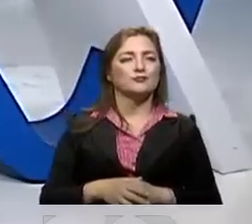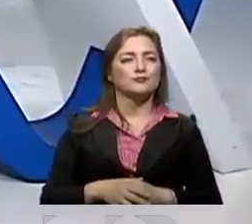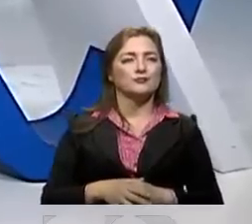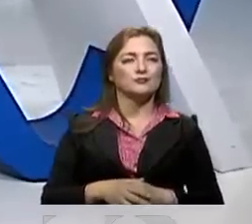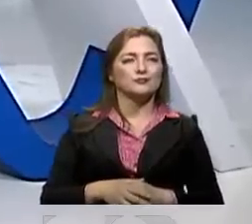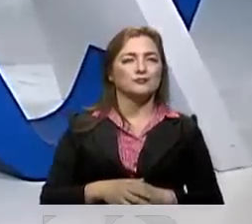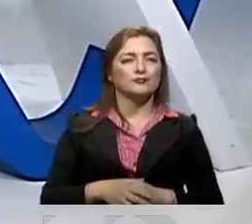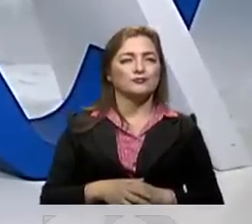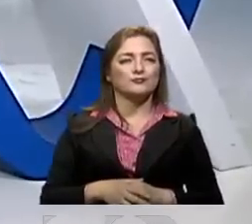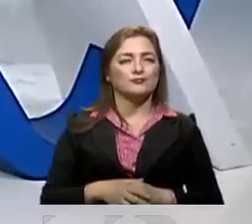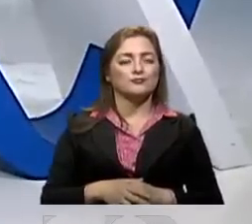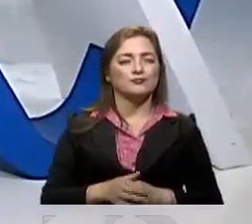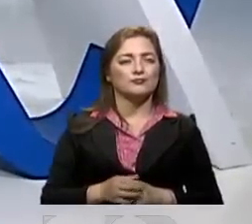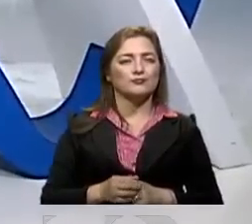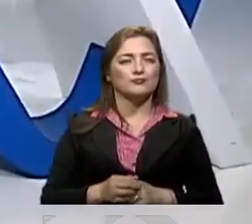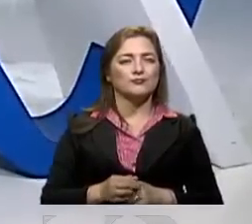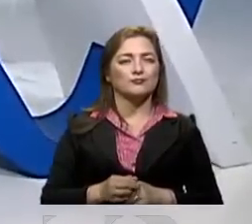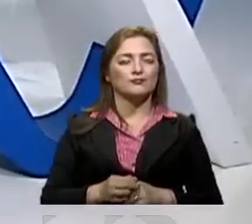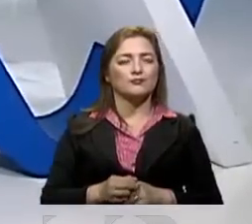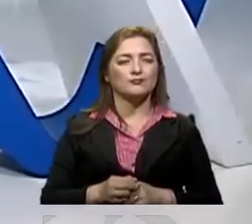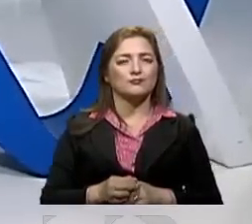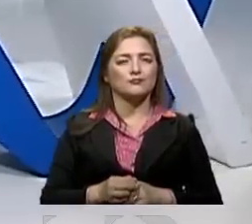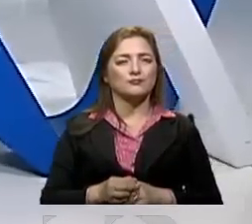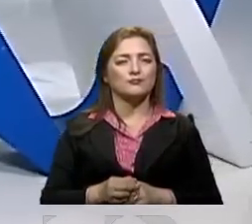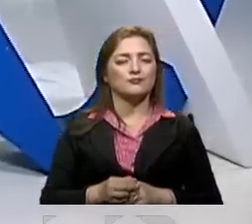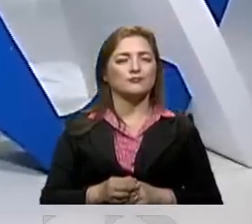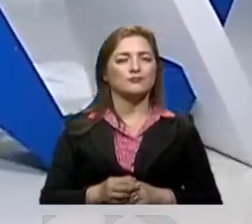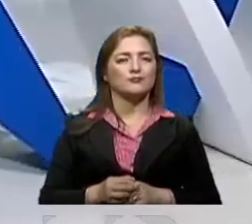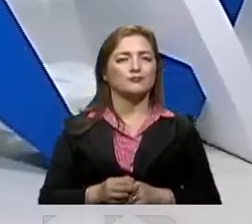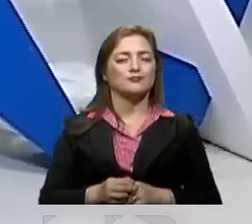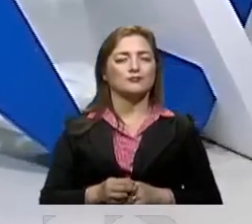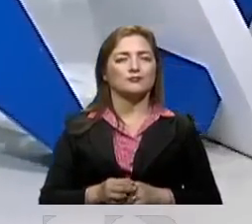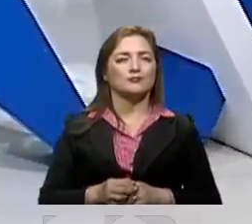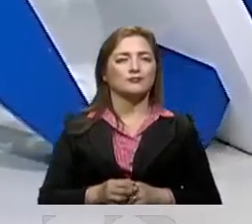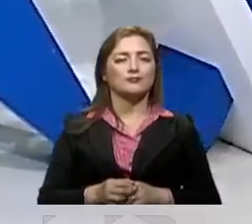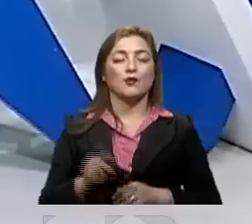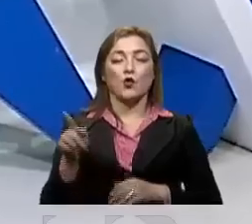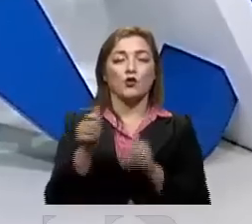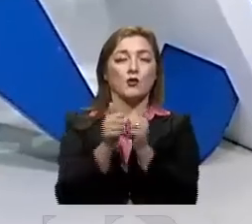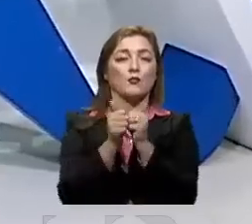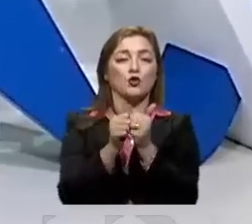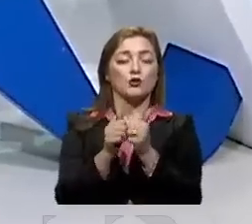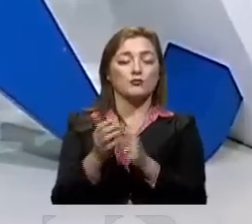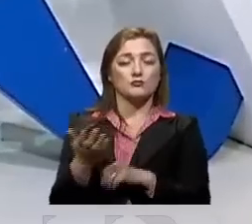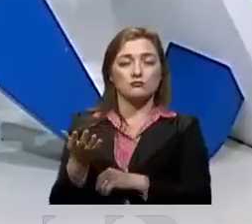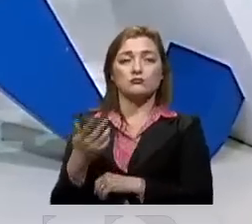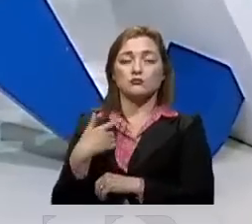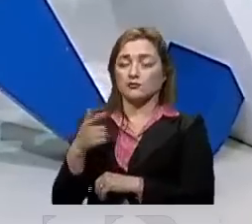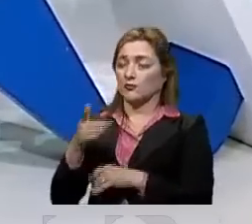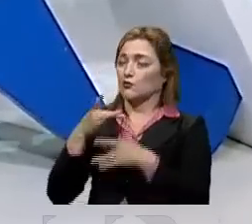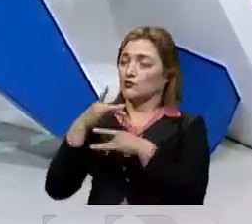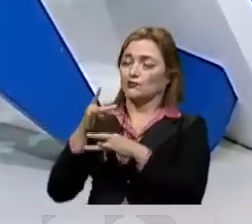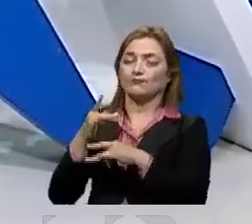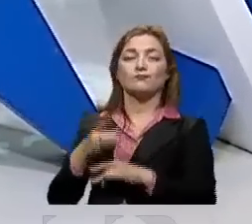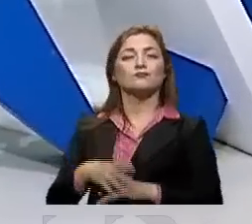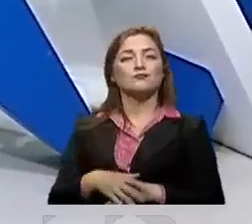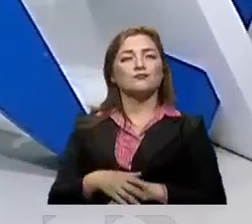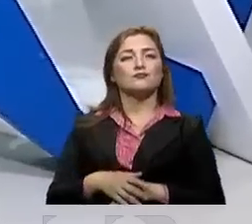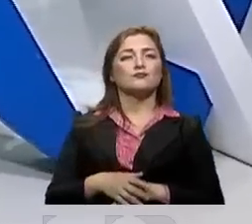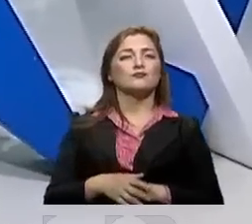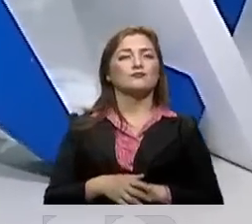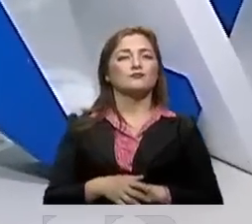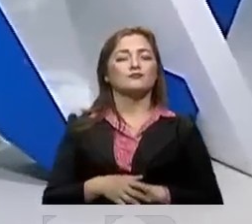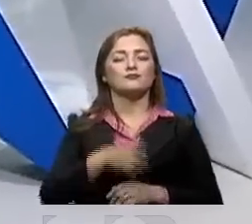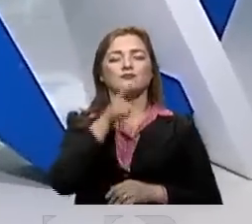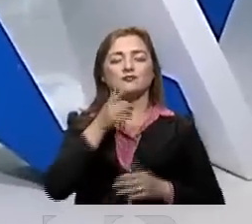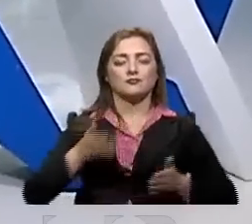efemérides. ¿Así, Marisabel? ¿Comienzo? Decía por uno favor. Deportivo que sí, tenía, ¿no? Sí, uno que le va a gustar, Albertito, le va a gustar, porque